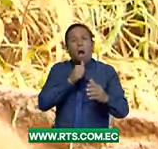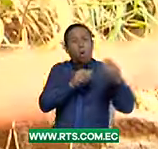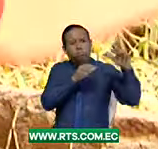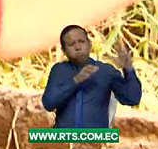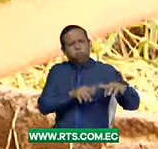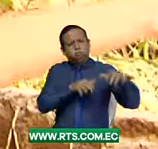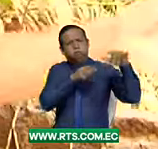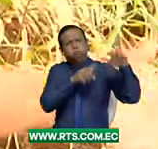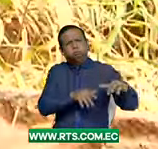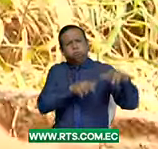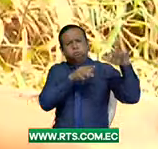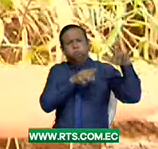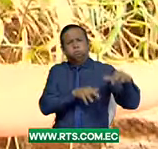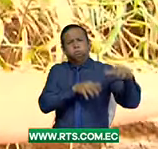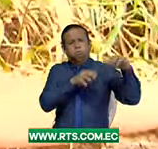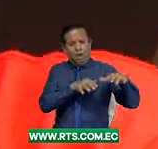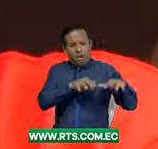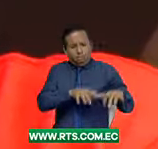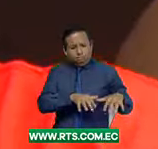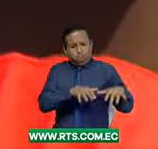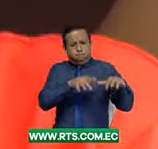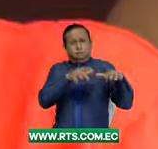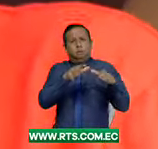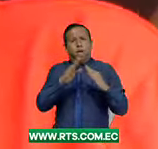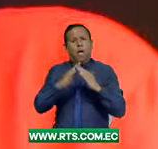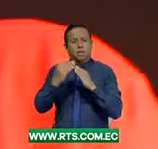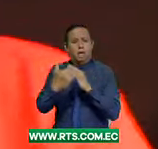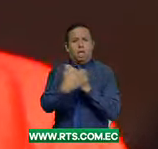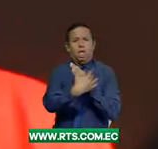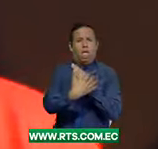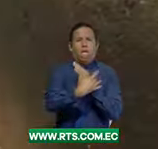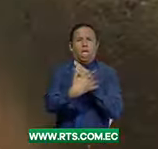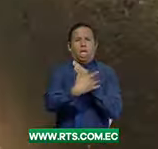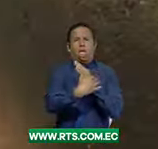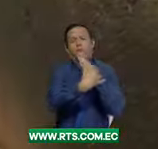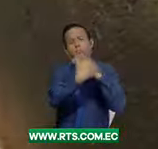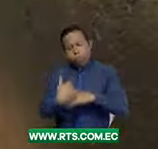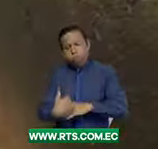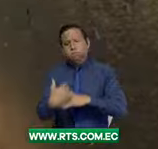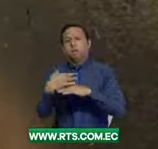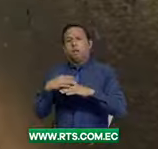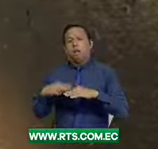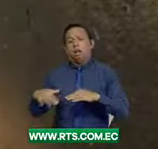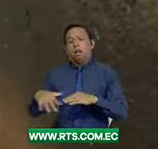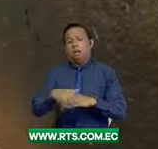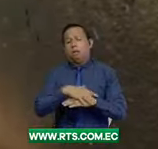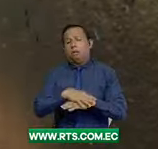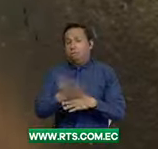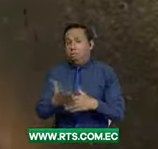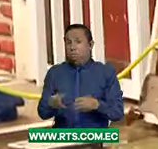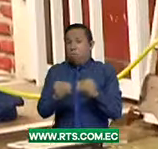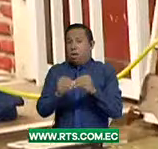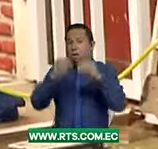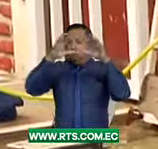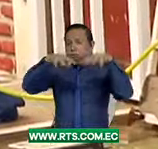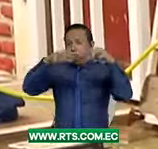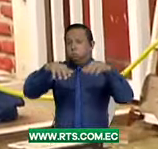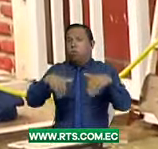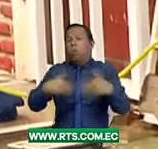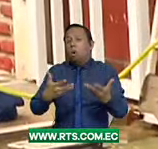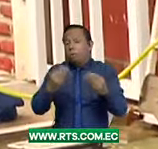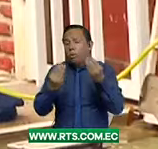esa es la manera que lo que más pedimos a gritos. No quieren ni imaginar si el cielo se vuelve a caer,